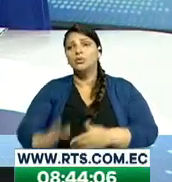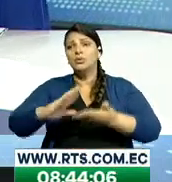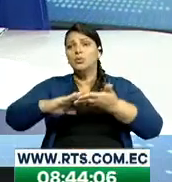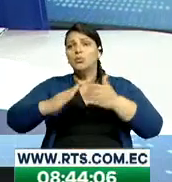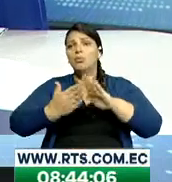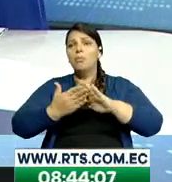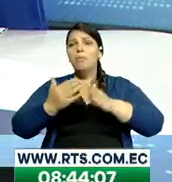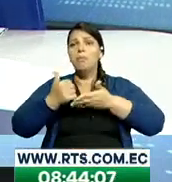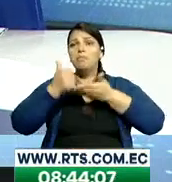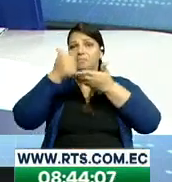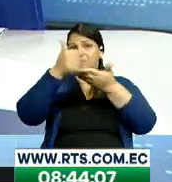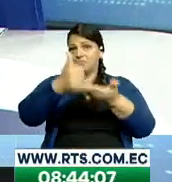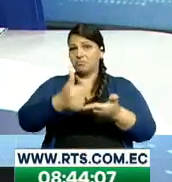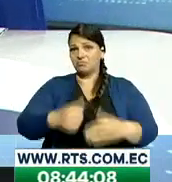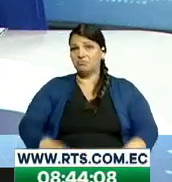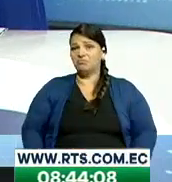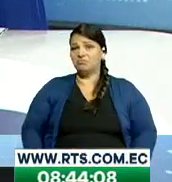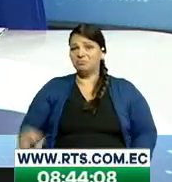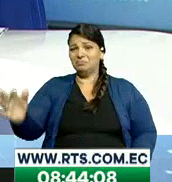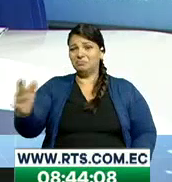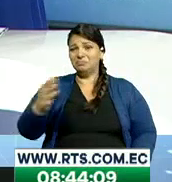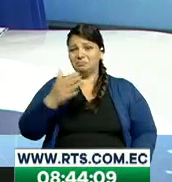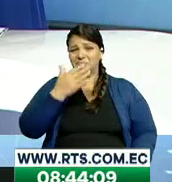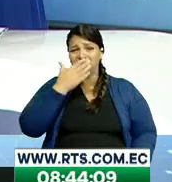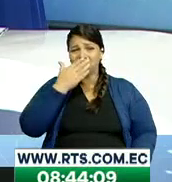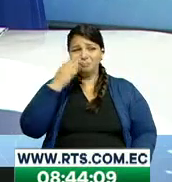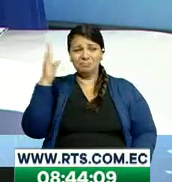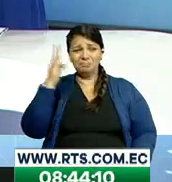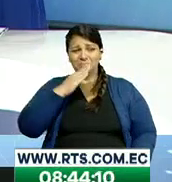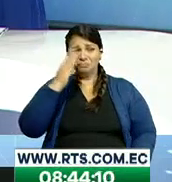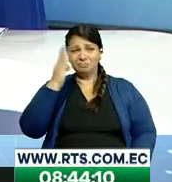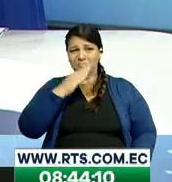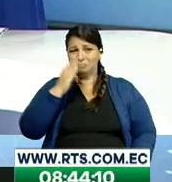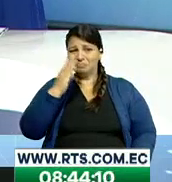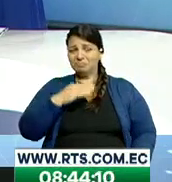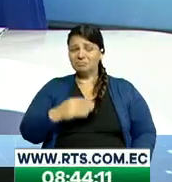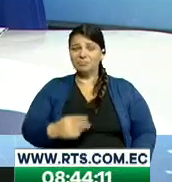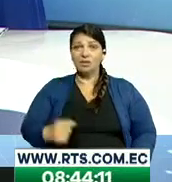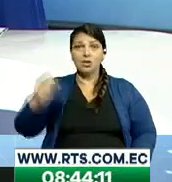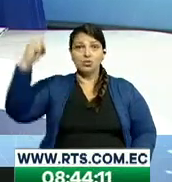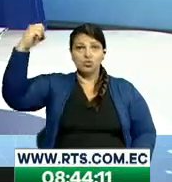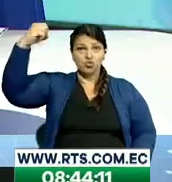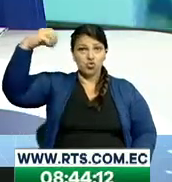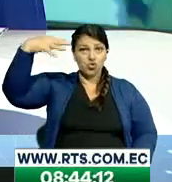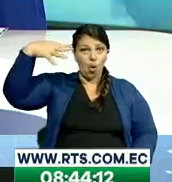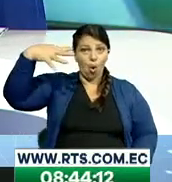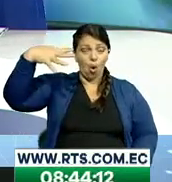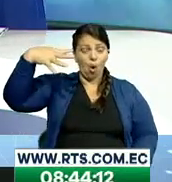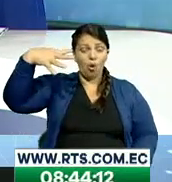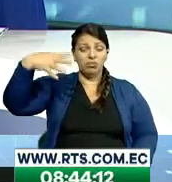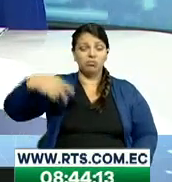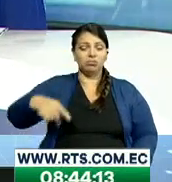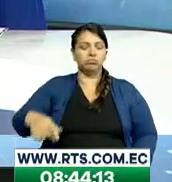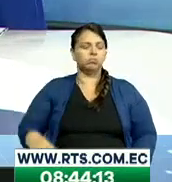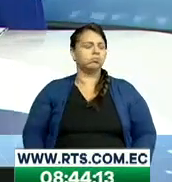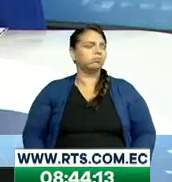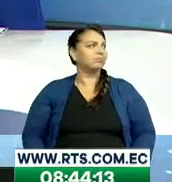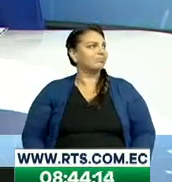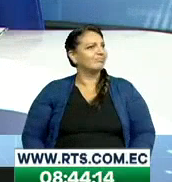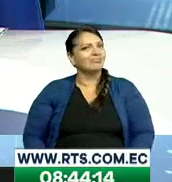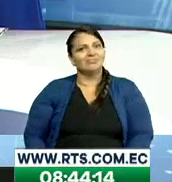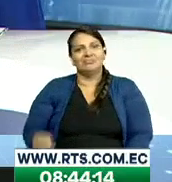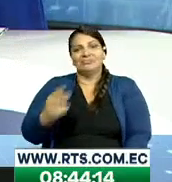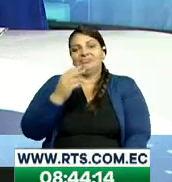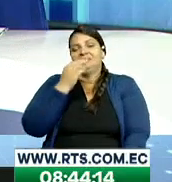que realmente no se puede vivir así con alcantarillas colapsadas, sobre todo cuando hace bastante sol, el calor insoportable y encima el mal olor